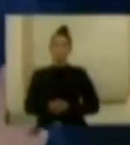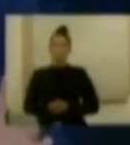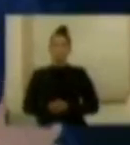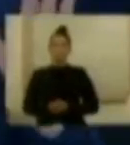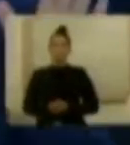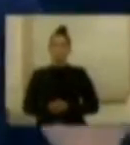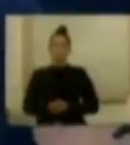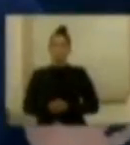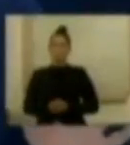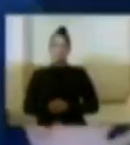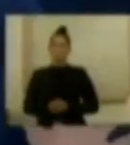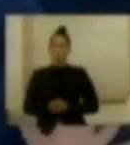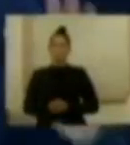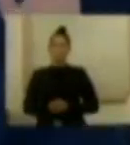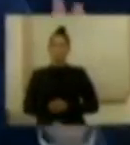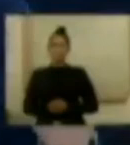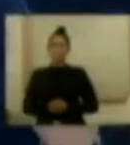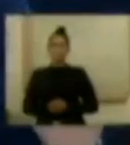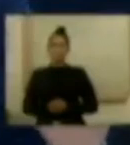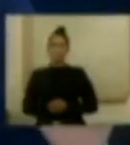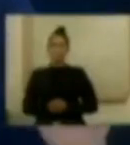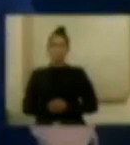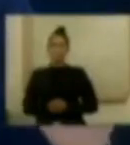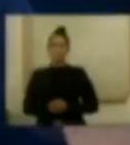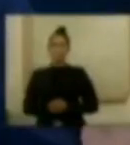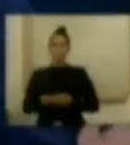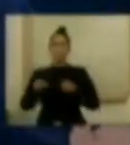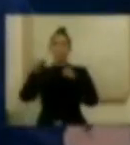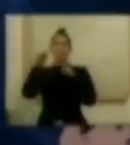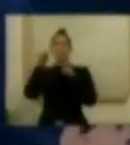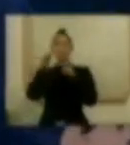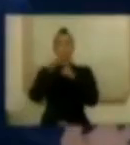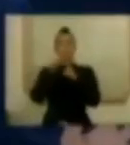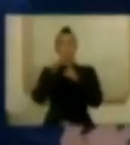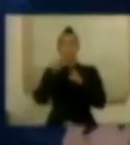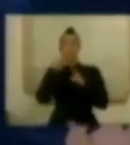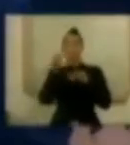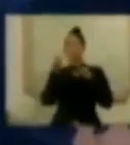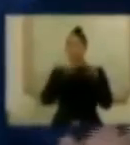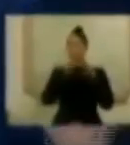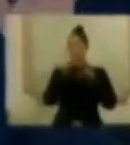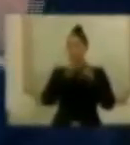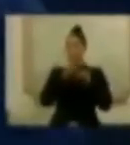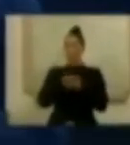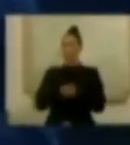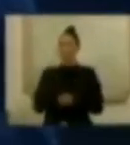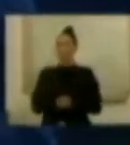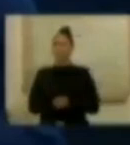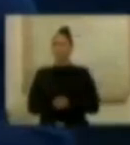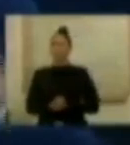suficientes. Bueno, habrá que ver el impacto que las mismas han tenido en otros países que han logrado el éxito.